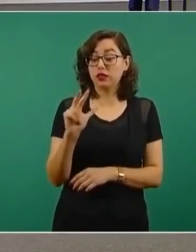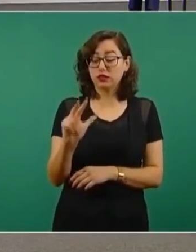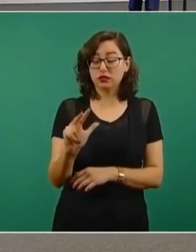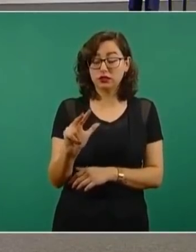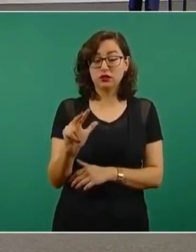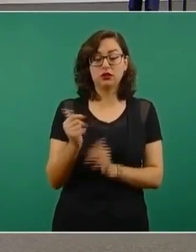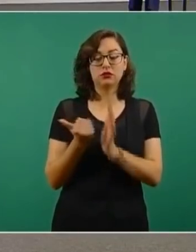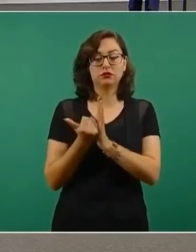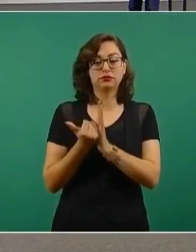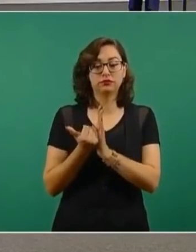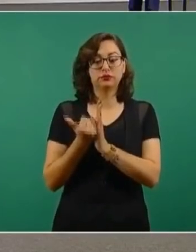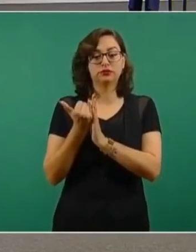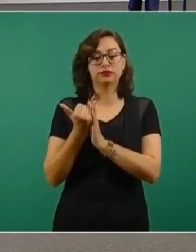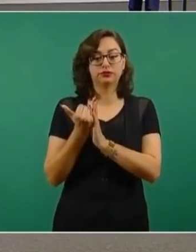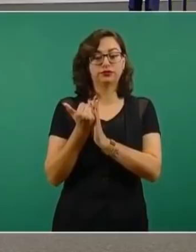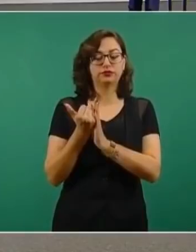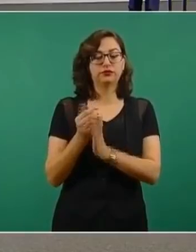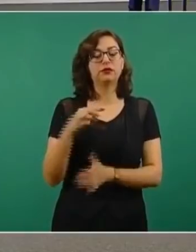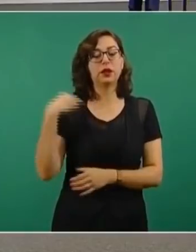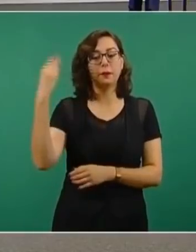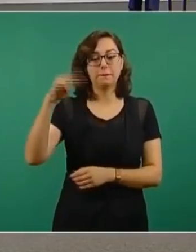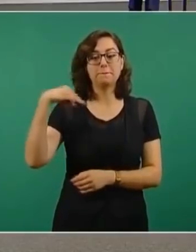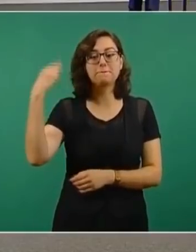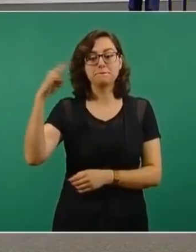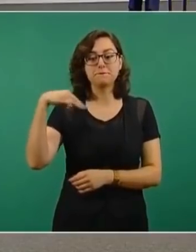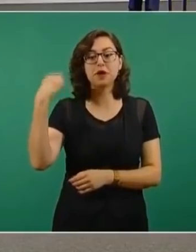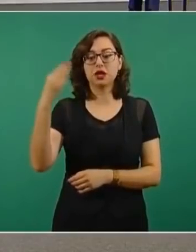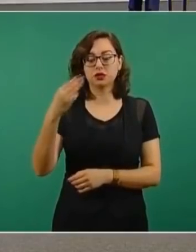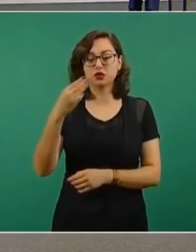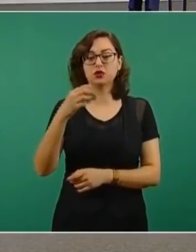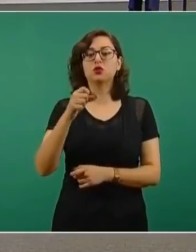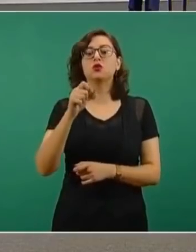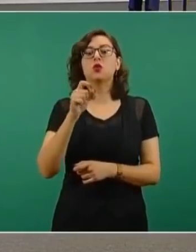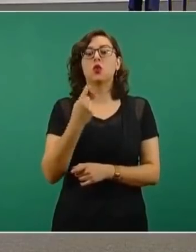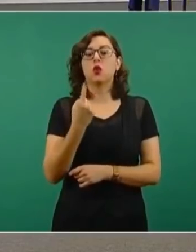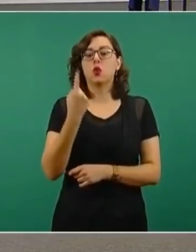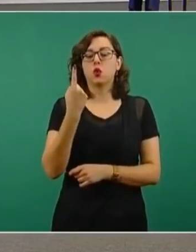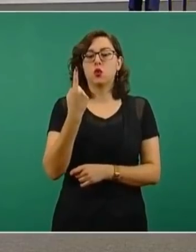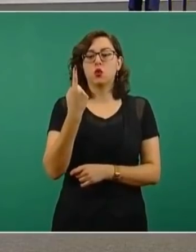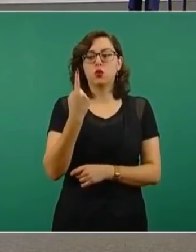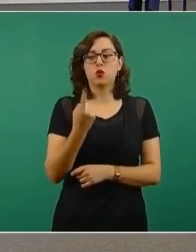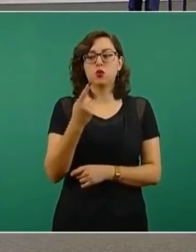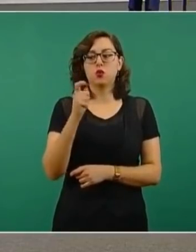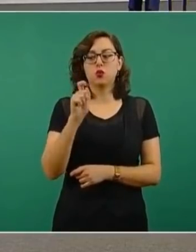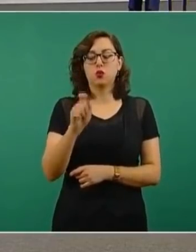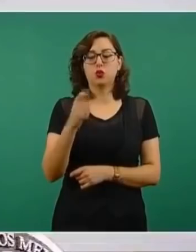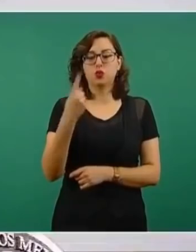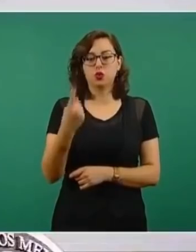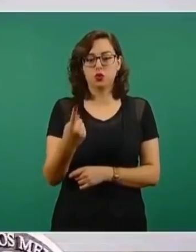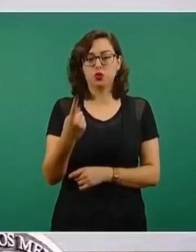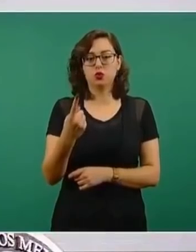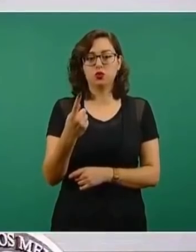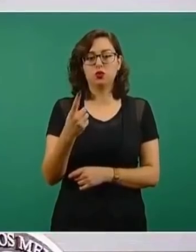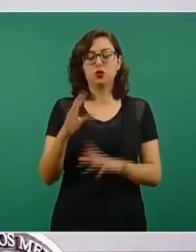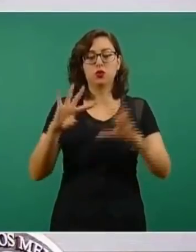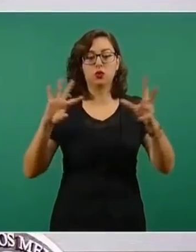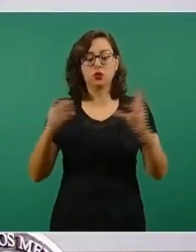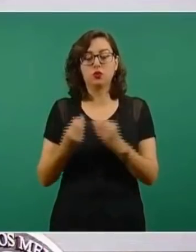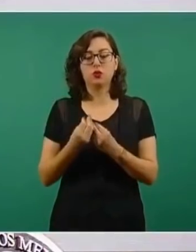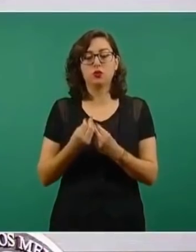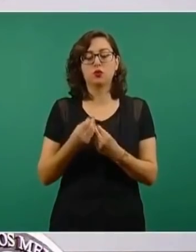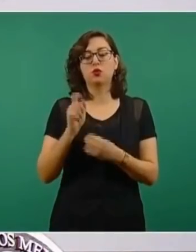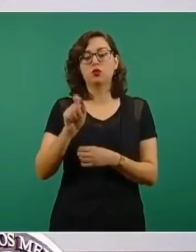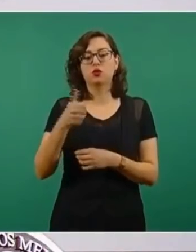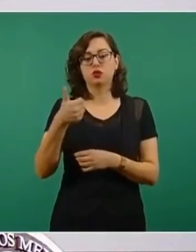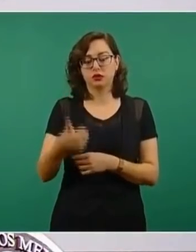1.3, en el mes de marzo igualmente se quedó con el 0.1, teniendo un 1.6% de